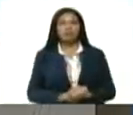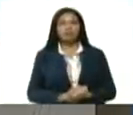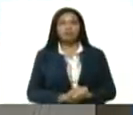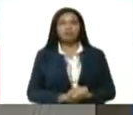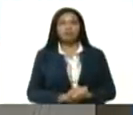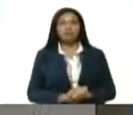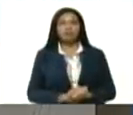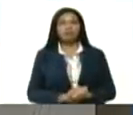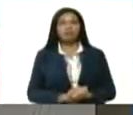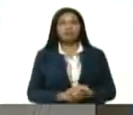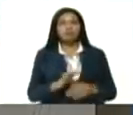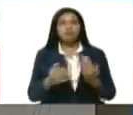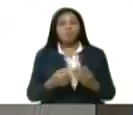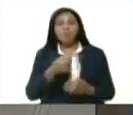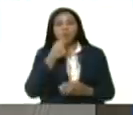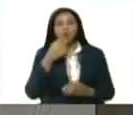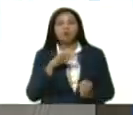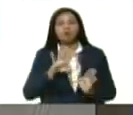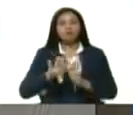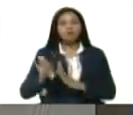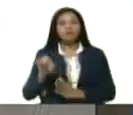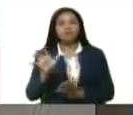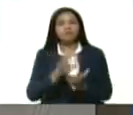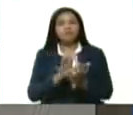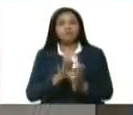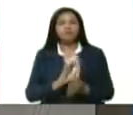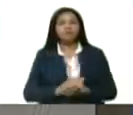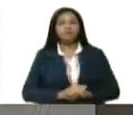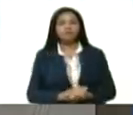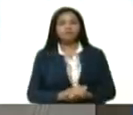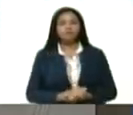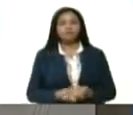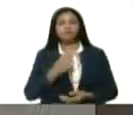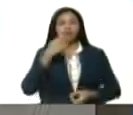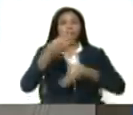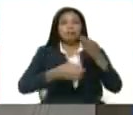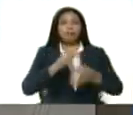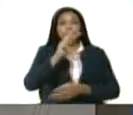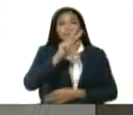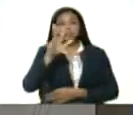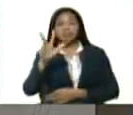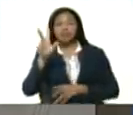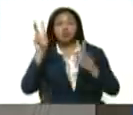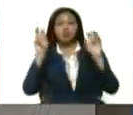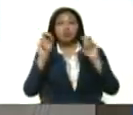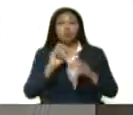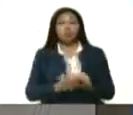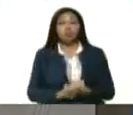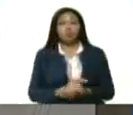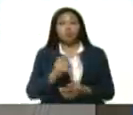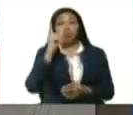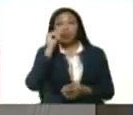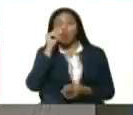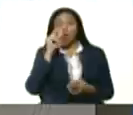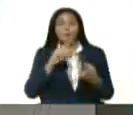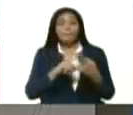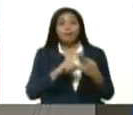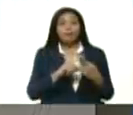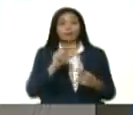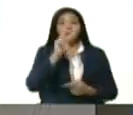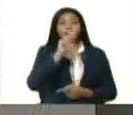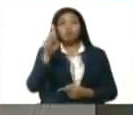a la bella isla de Margarita. Decíamos que de los 23 nuevos casos tenemos un masculino de 21